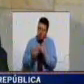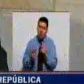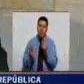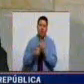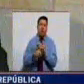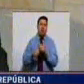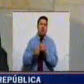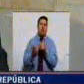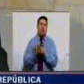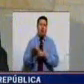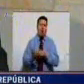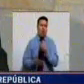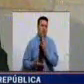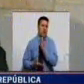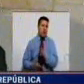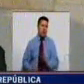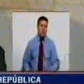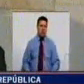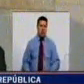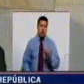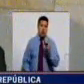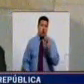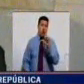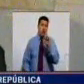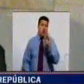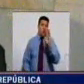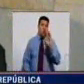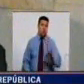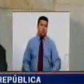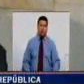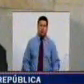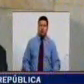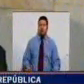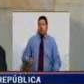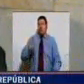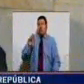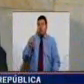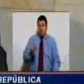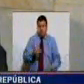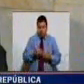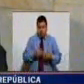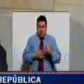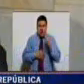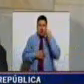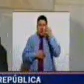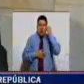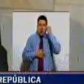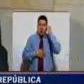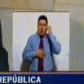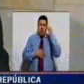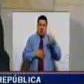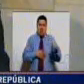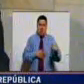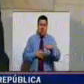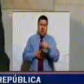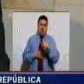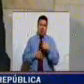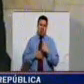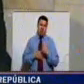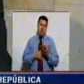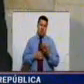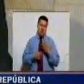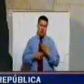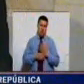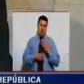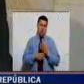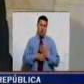violaciones flagrantes del contrato y dolo. Espero que nadie de aquí para allá se le vuelva a ocurrir que aquí solo hay